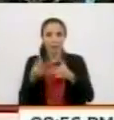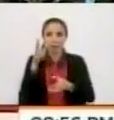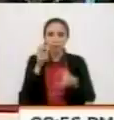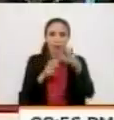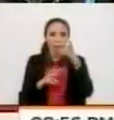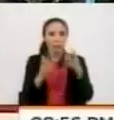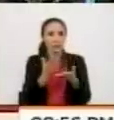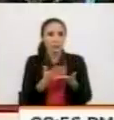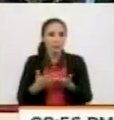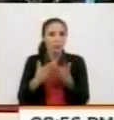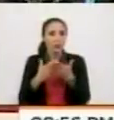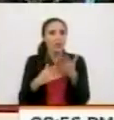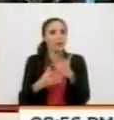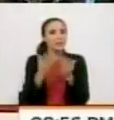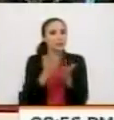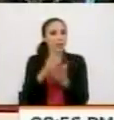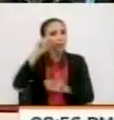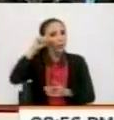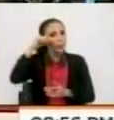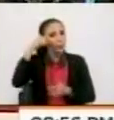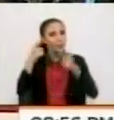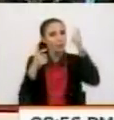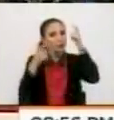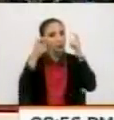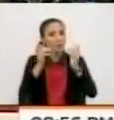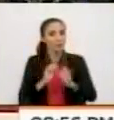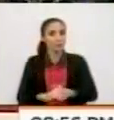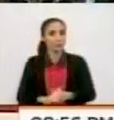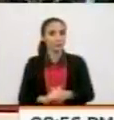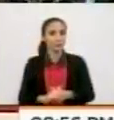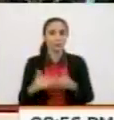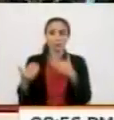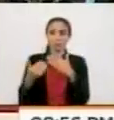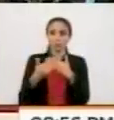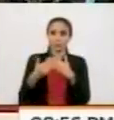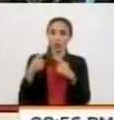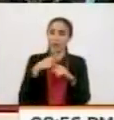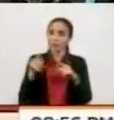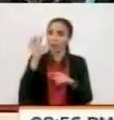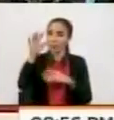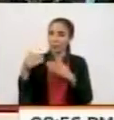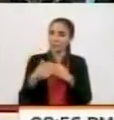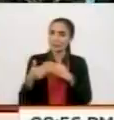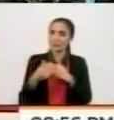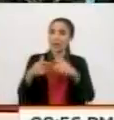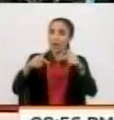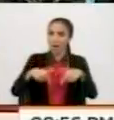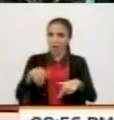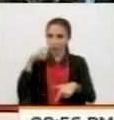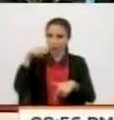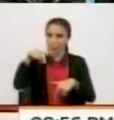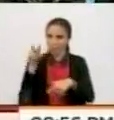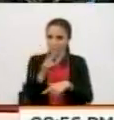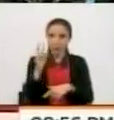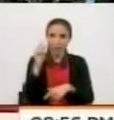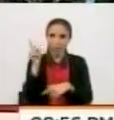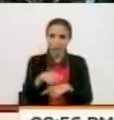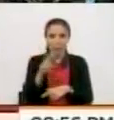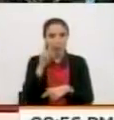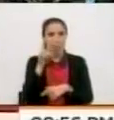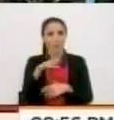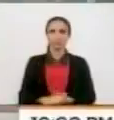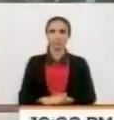estudiar a Chávez. Esos ataques contra Venezuela son afuera, pero adentro también. Vamos a ver este video porque usted vea 20 años de